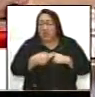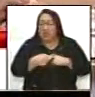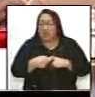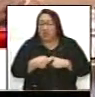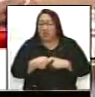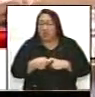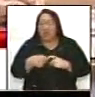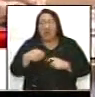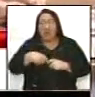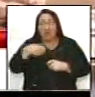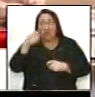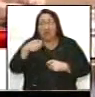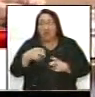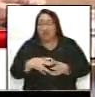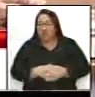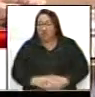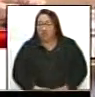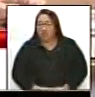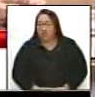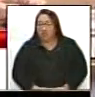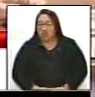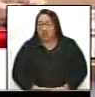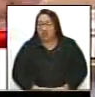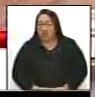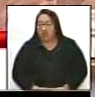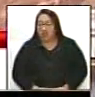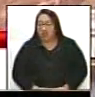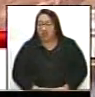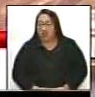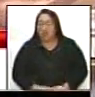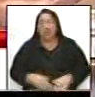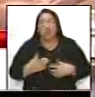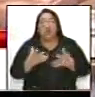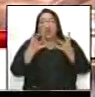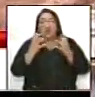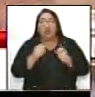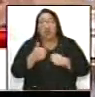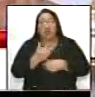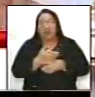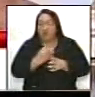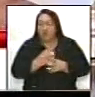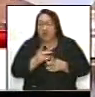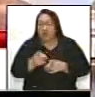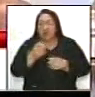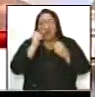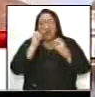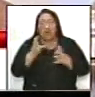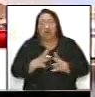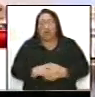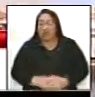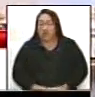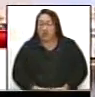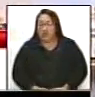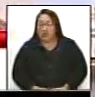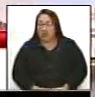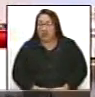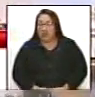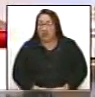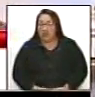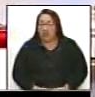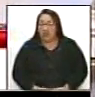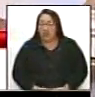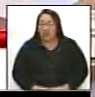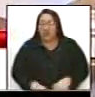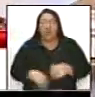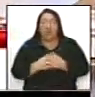un buzón, las mangueras para que se puedan sacar, porque no tienen las formas de sacarla de otra manera. Es una vergüenza. Han saqueado este país